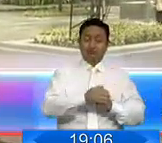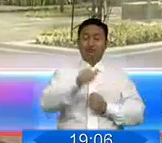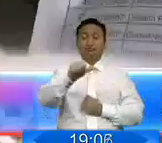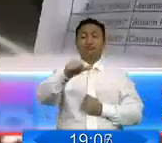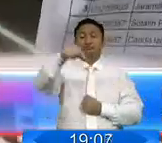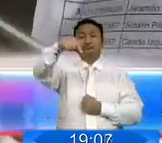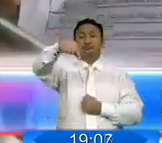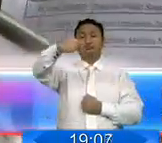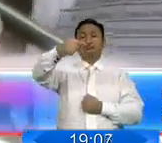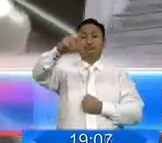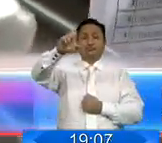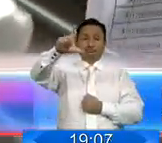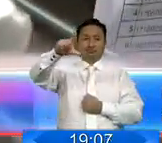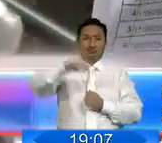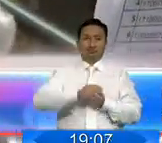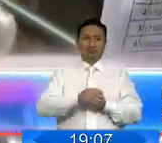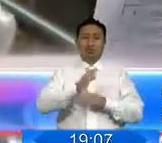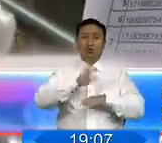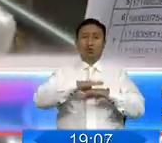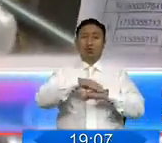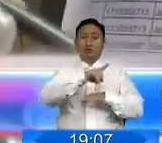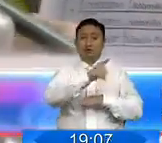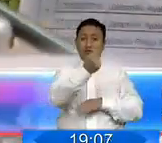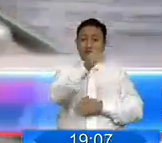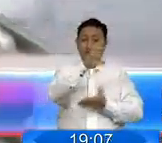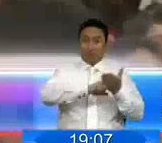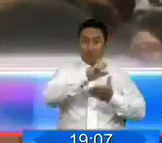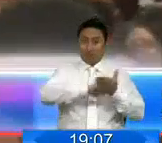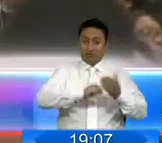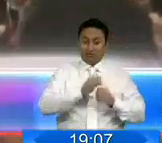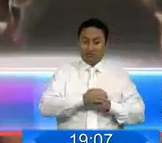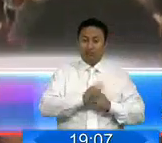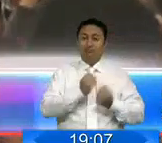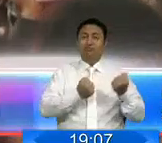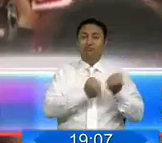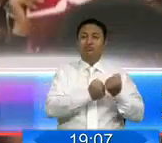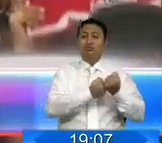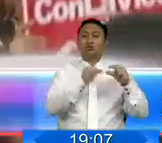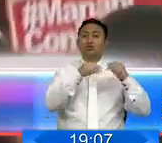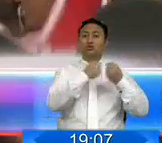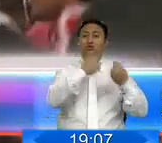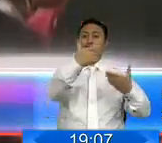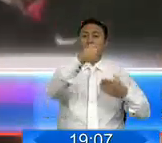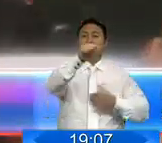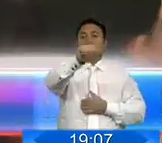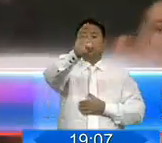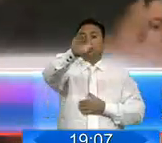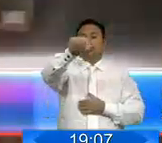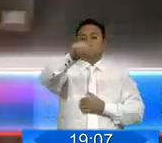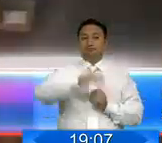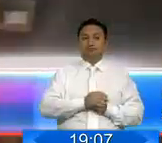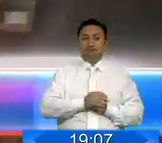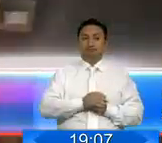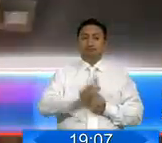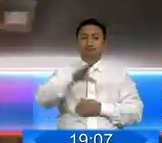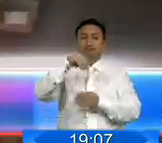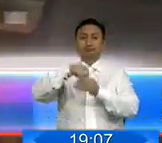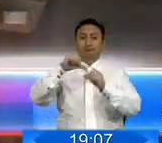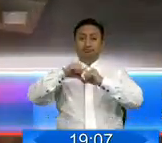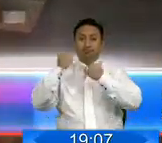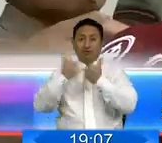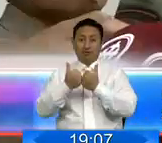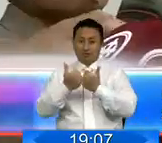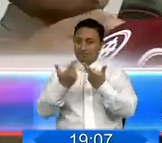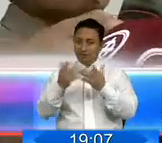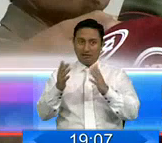Zagbay la responsabilizó del cobro de diezmos para la Alianza Bolivariana Alfarista ABA. En la asamblea se hablaba de acciones a